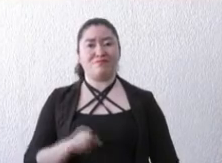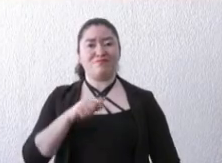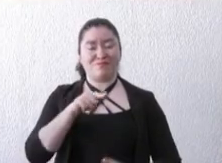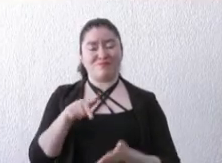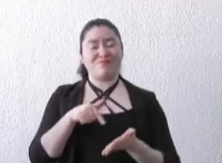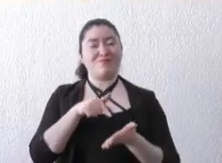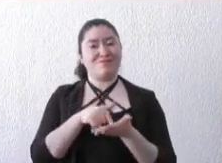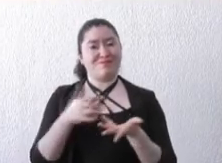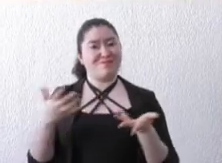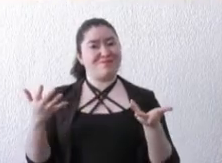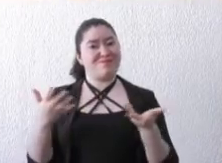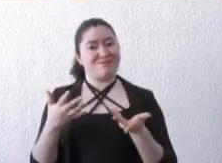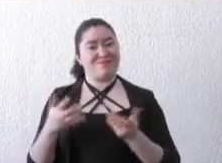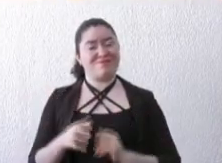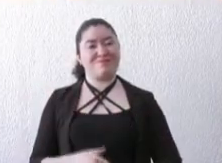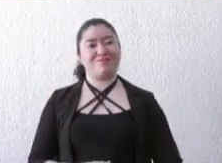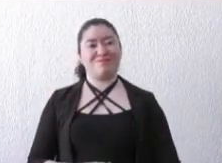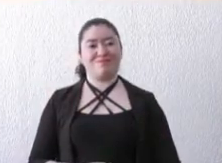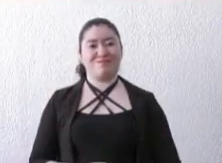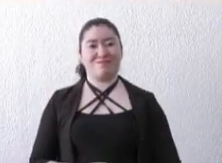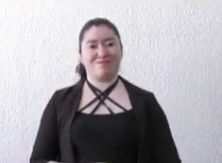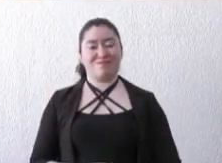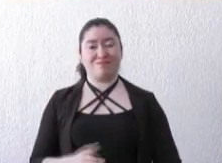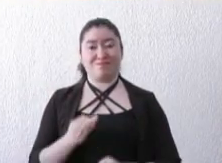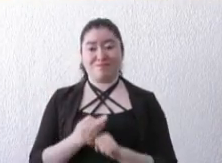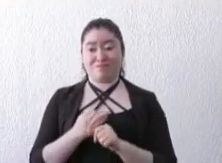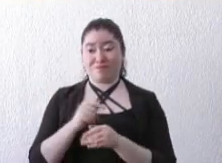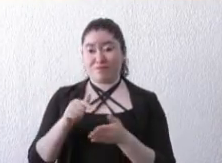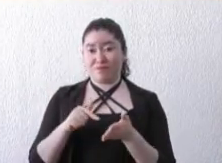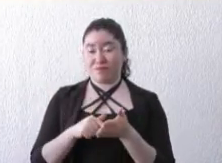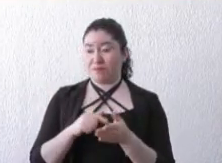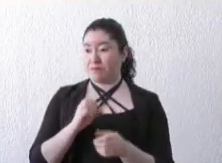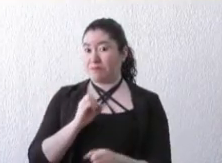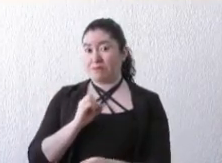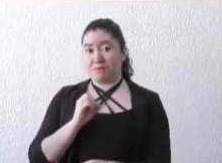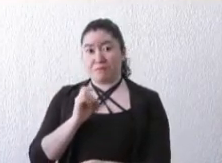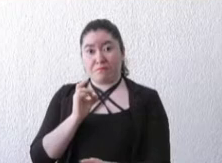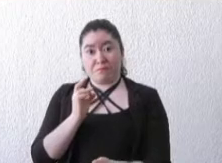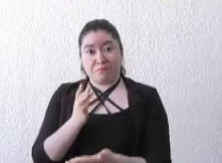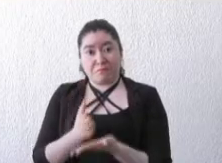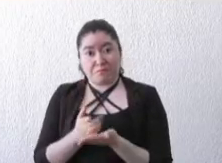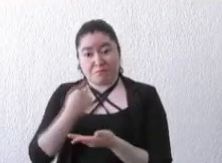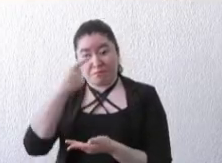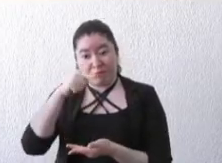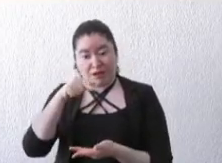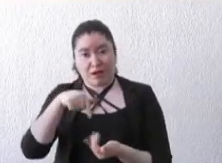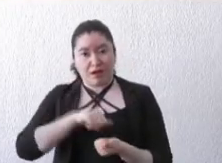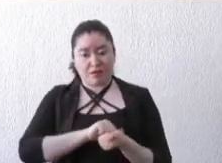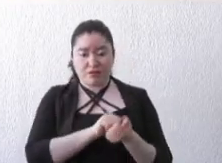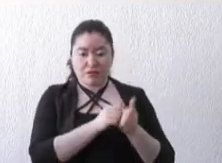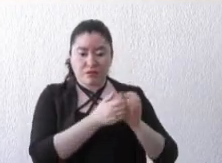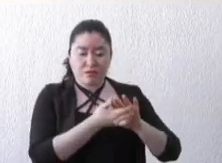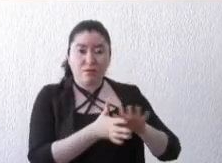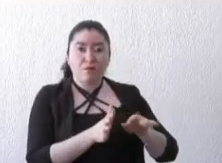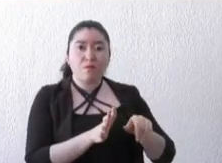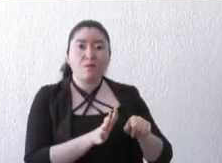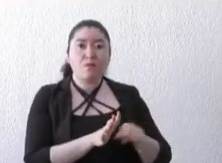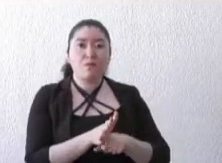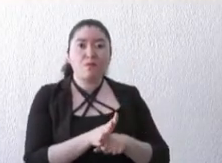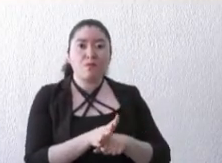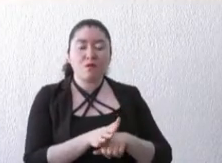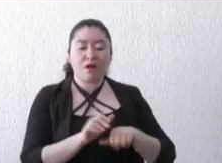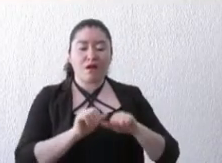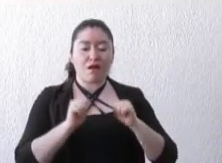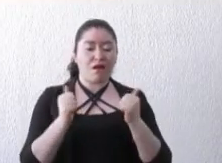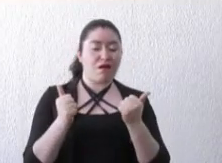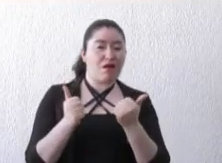espacio escénico un espacio único para transformarlo en un escenario de